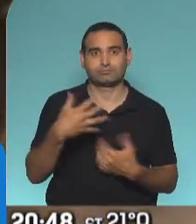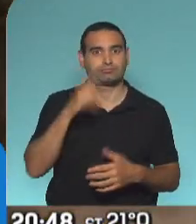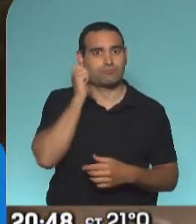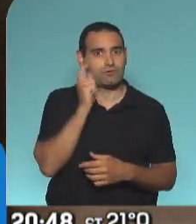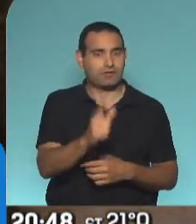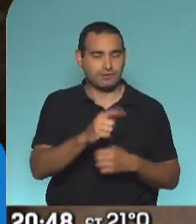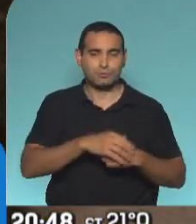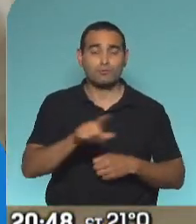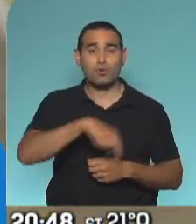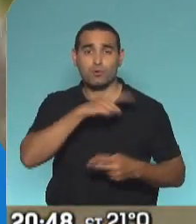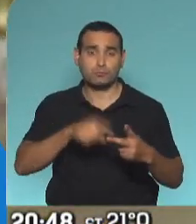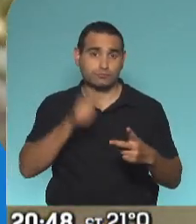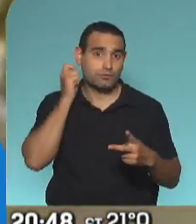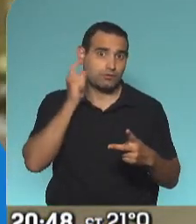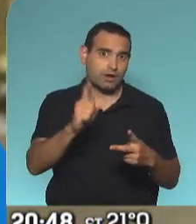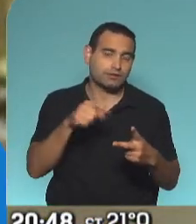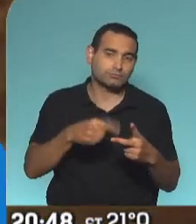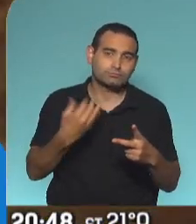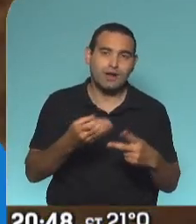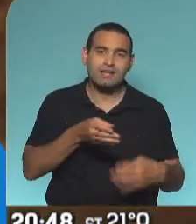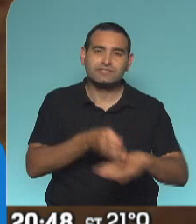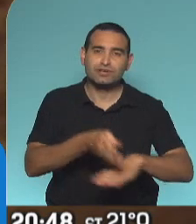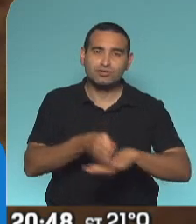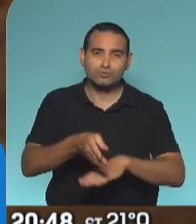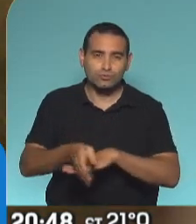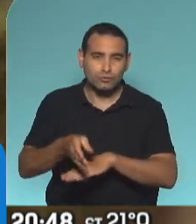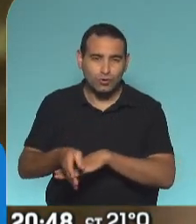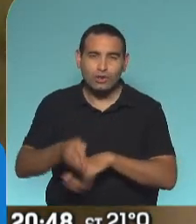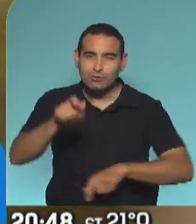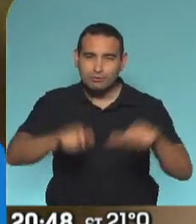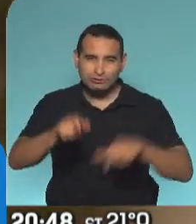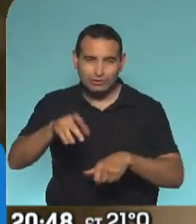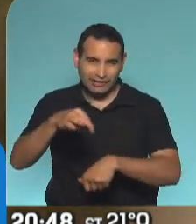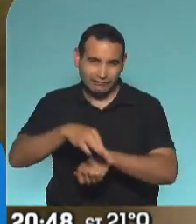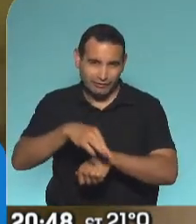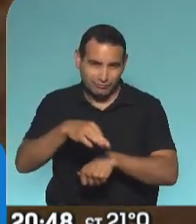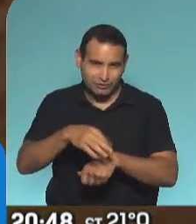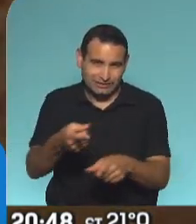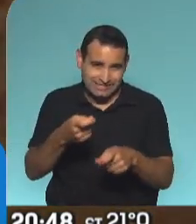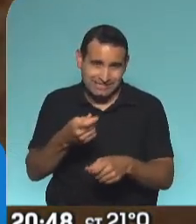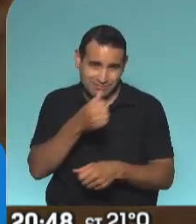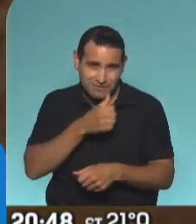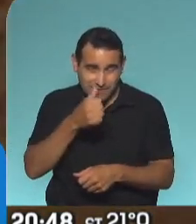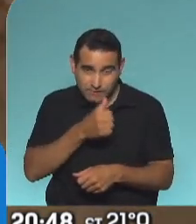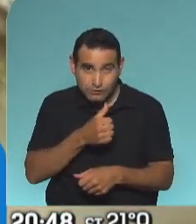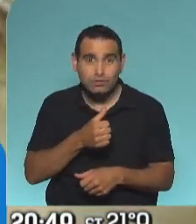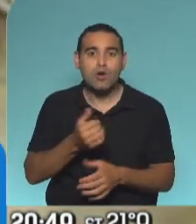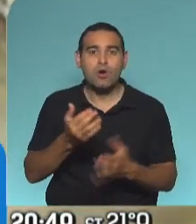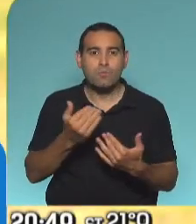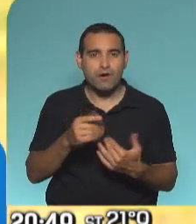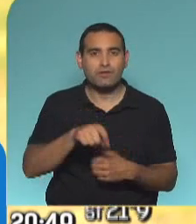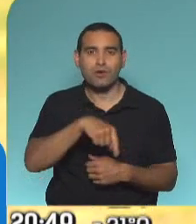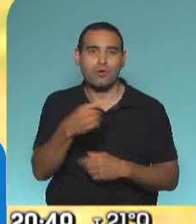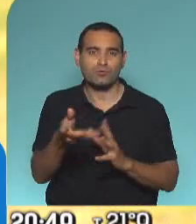otro de los logros es que el acceso a la para los pacientes de la medicación podrá ser por otro tipo de